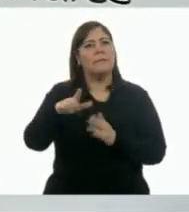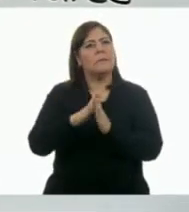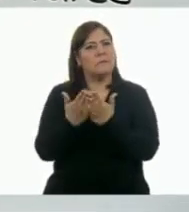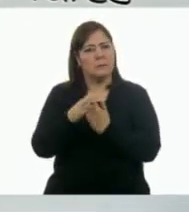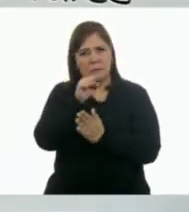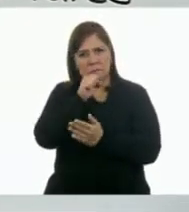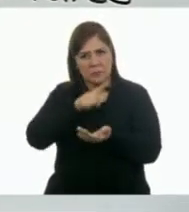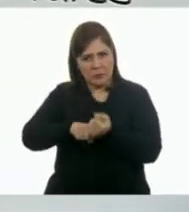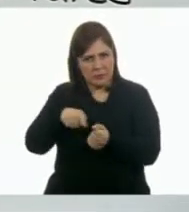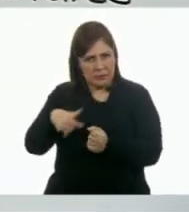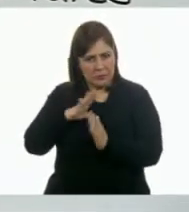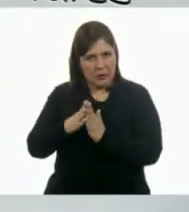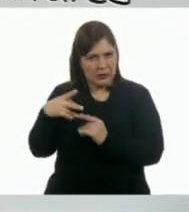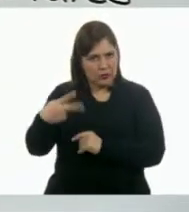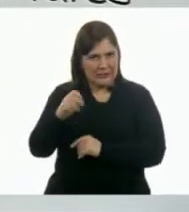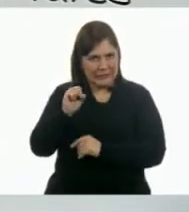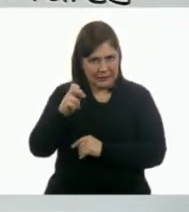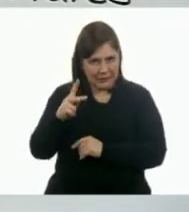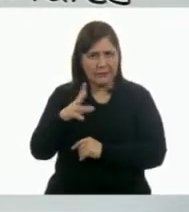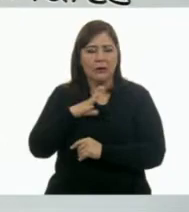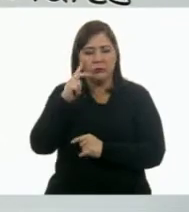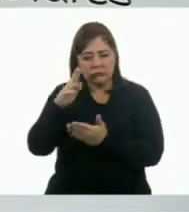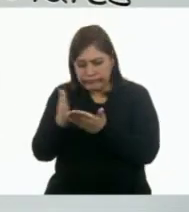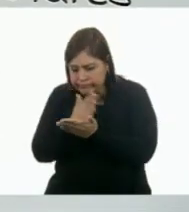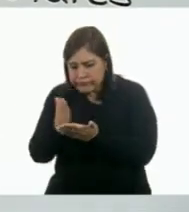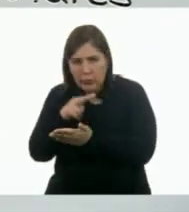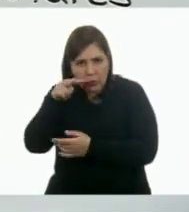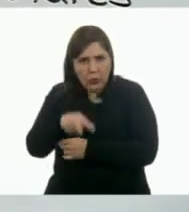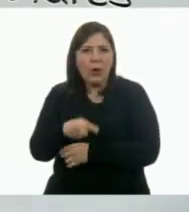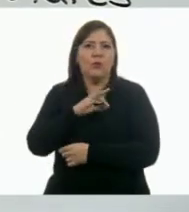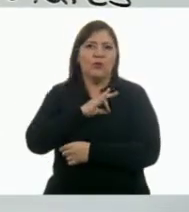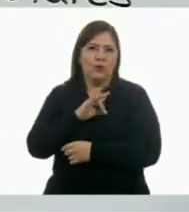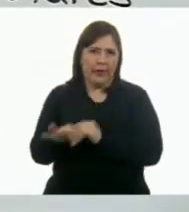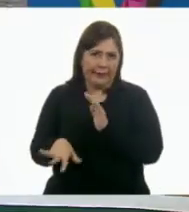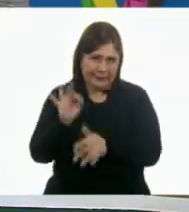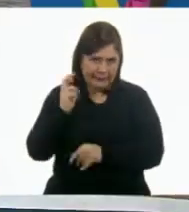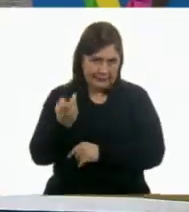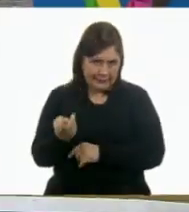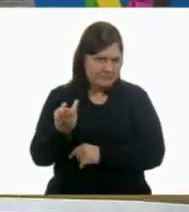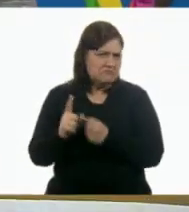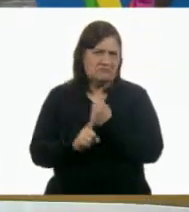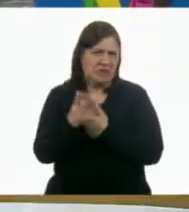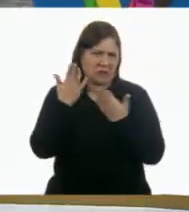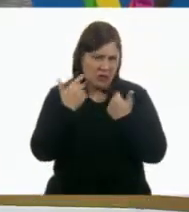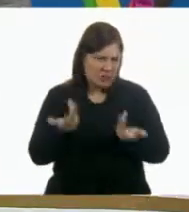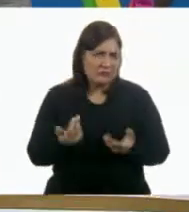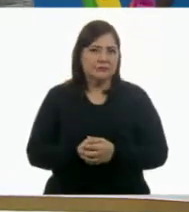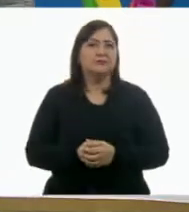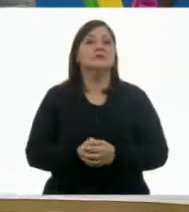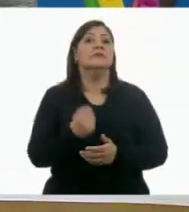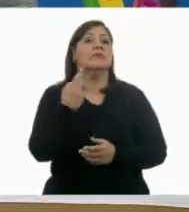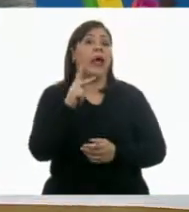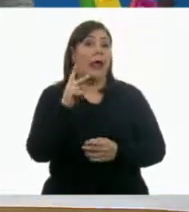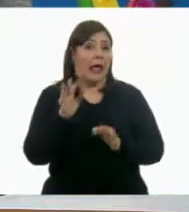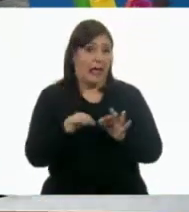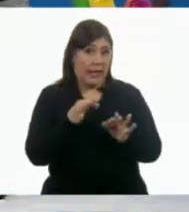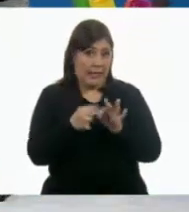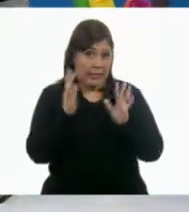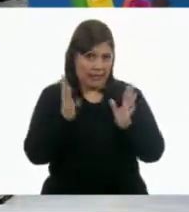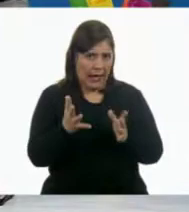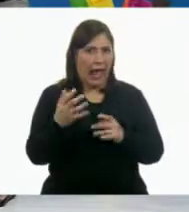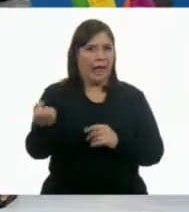texto. Entonces podemos consultarlas ahí sin mayor problema. Pero bien, ya que resolvimos